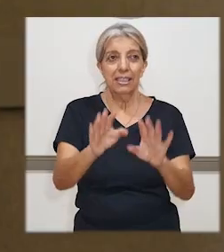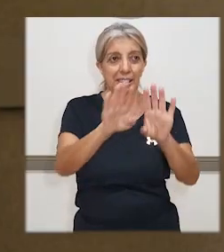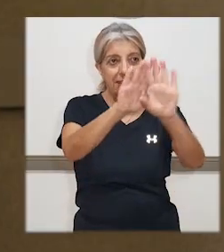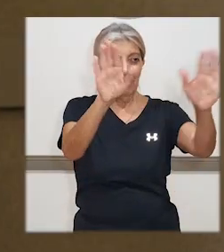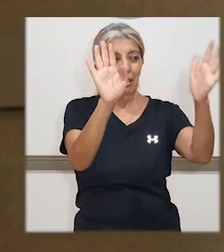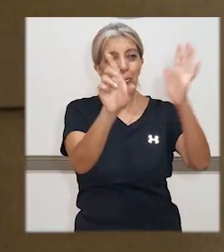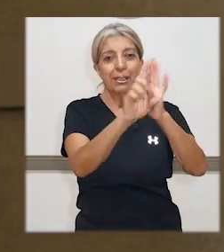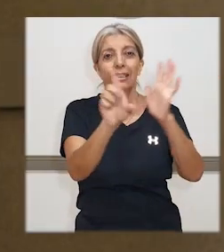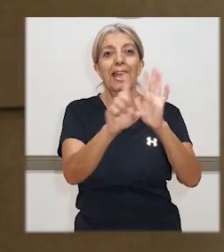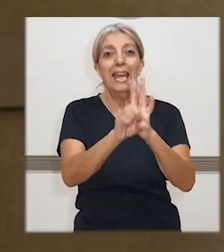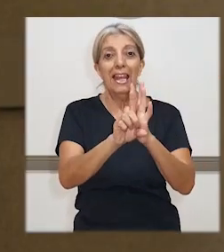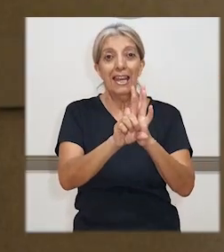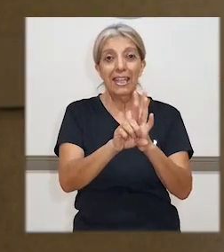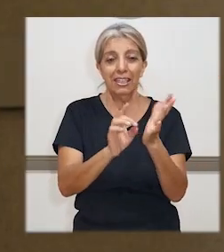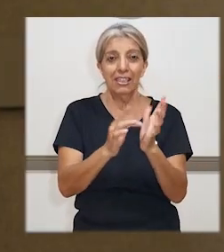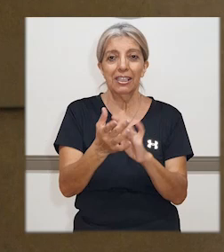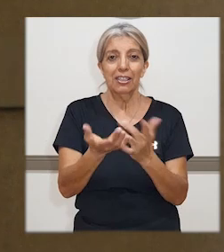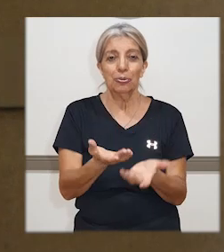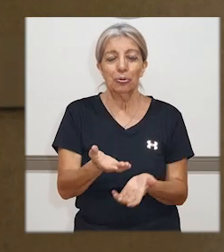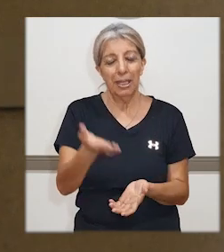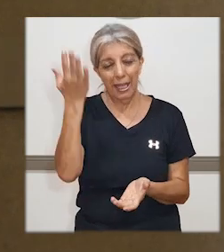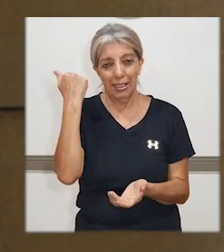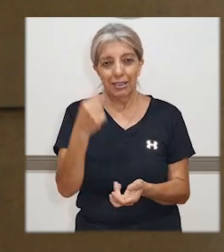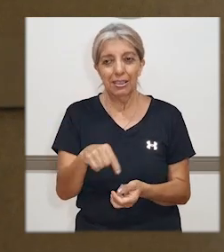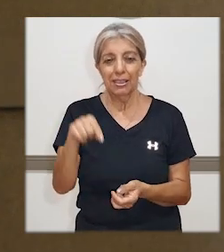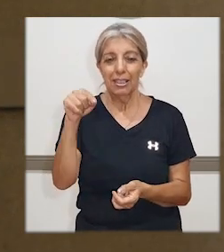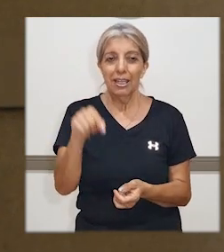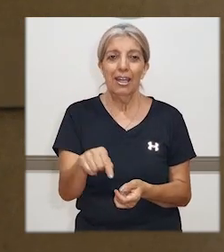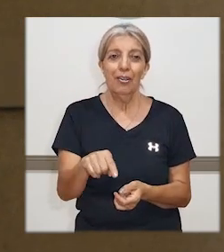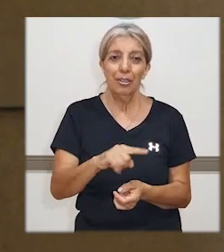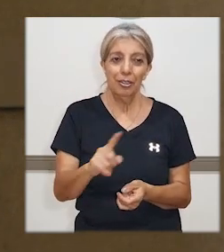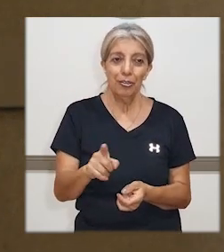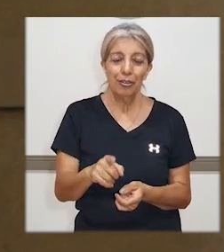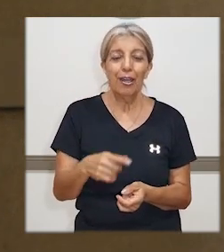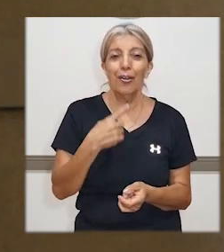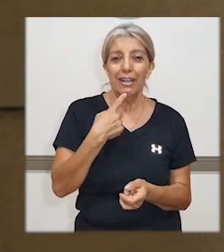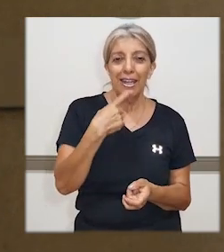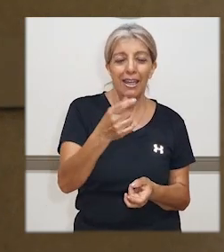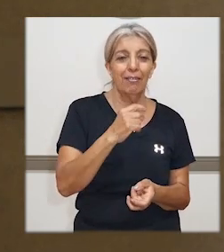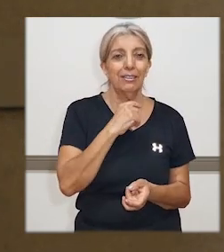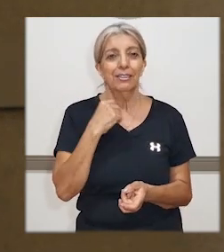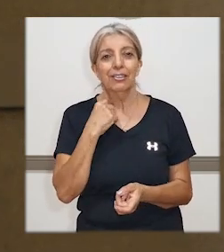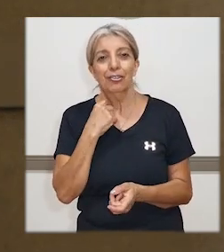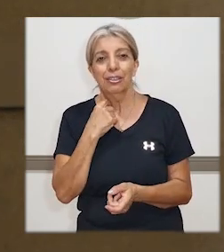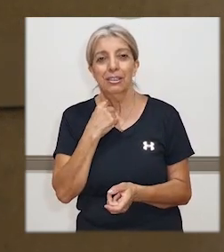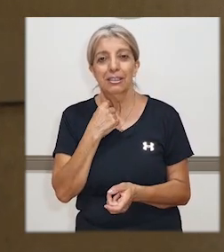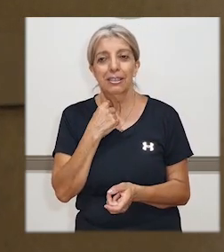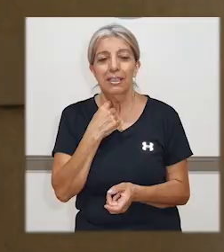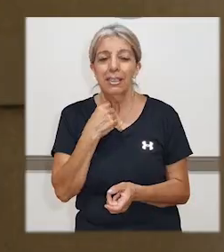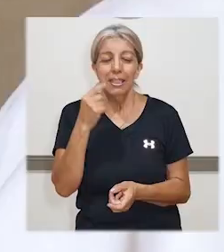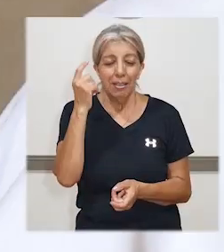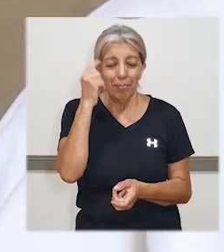las comunidades. Y es hermoso pensar que cada vocación en la iglesia está al servicio